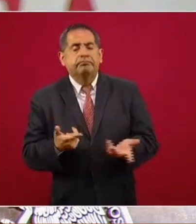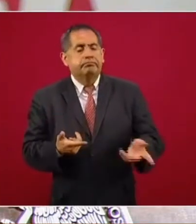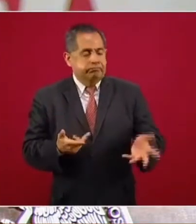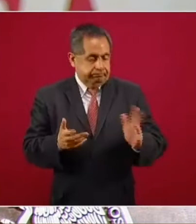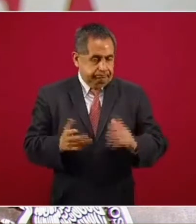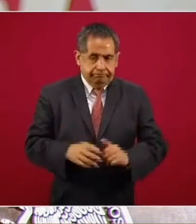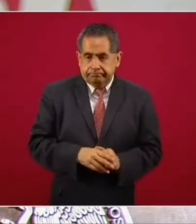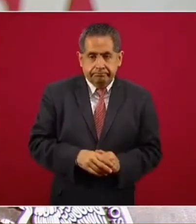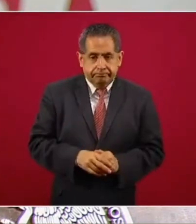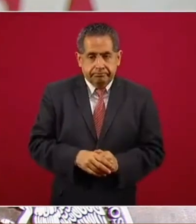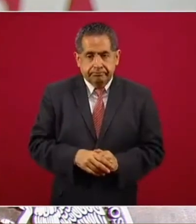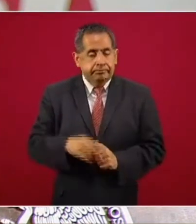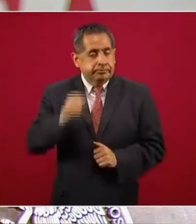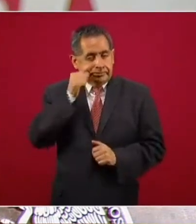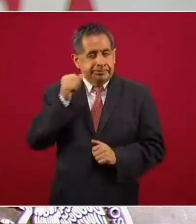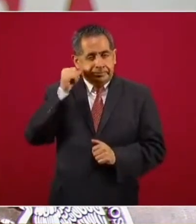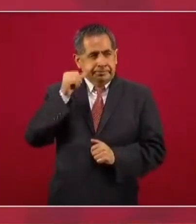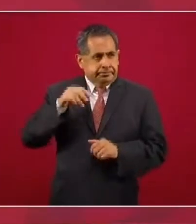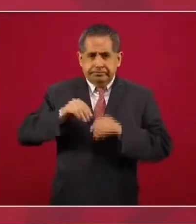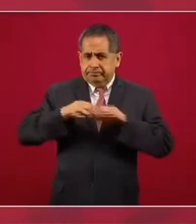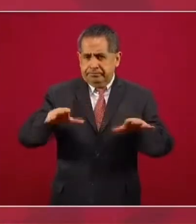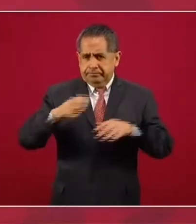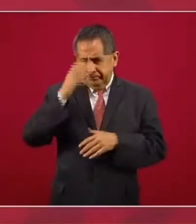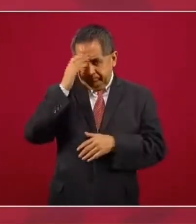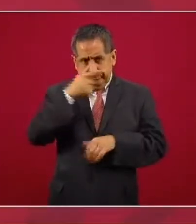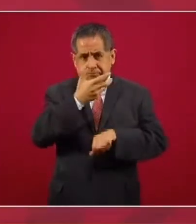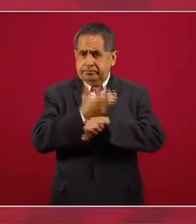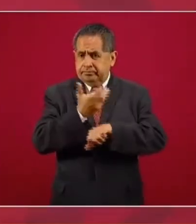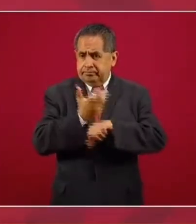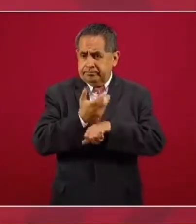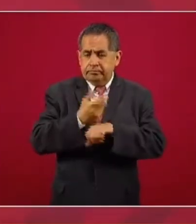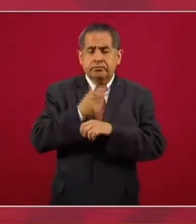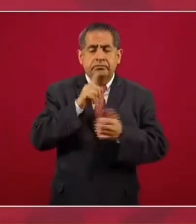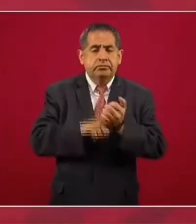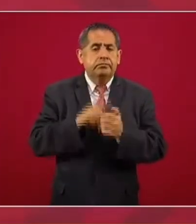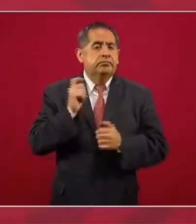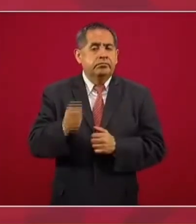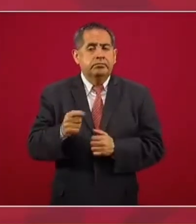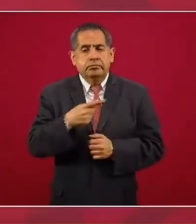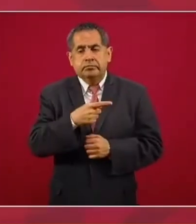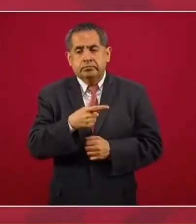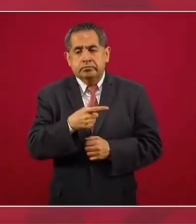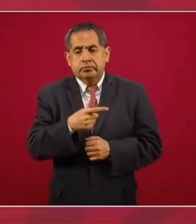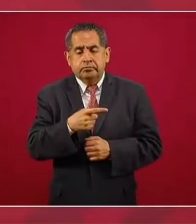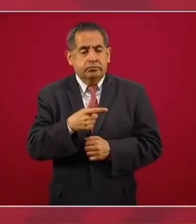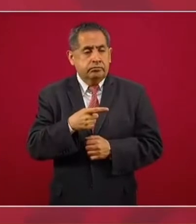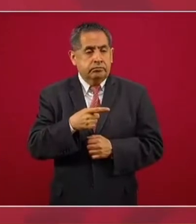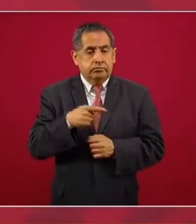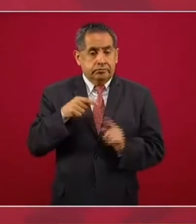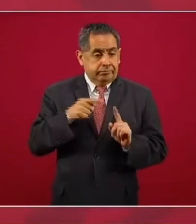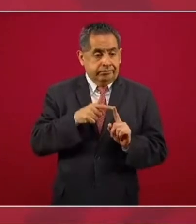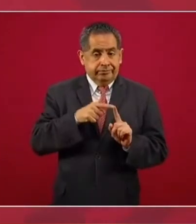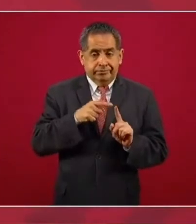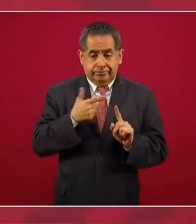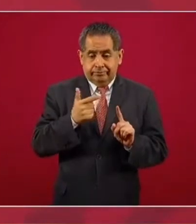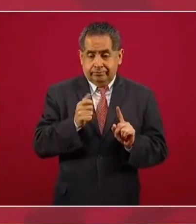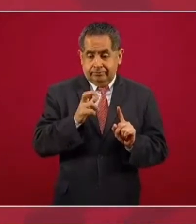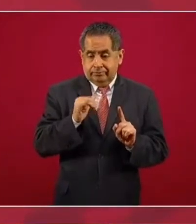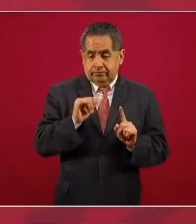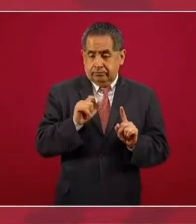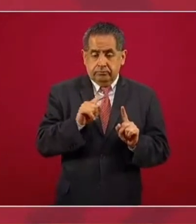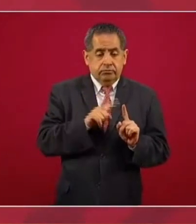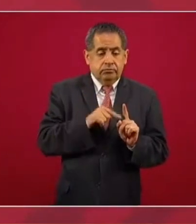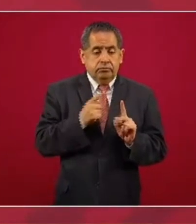Ayer se dio a conocer en Estados Unidos de que 2 cercanos al señor García